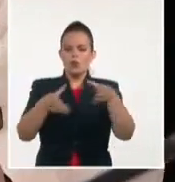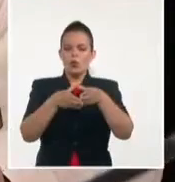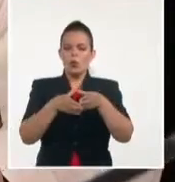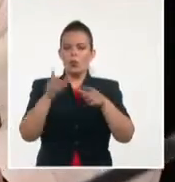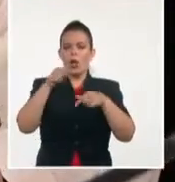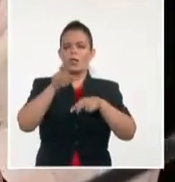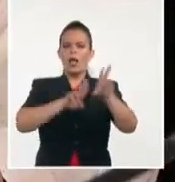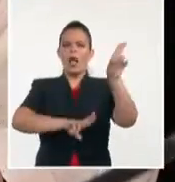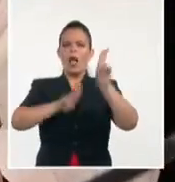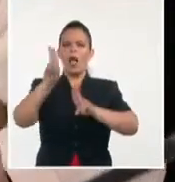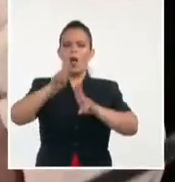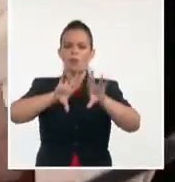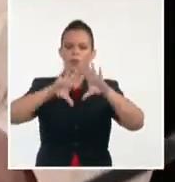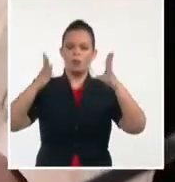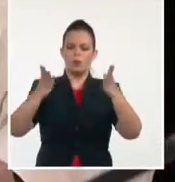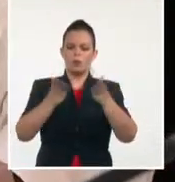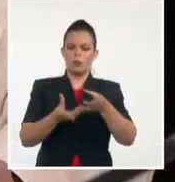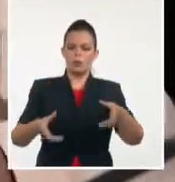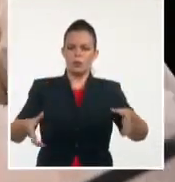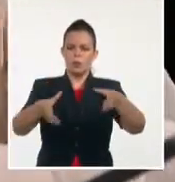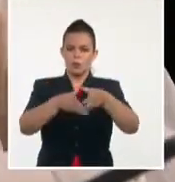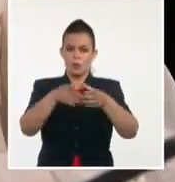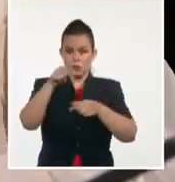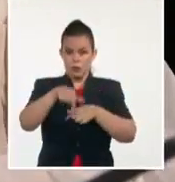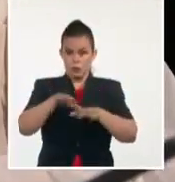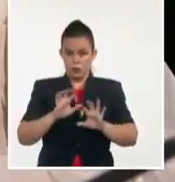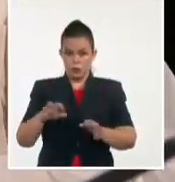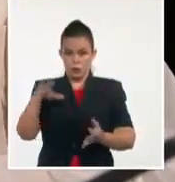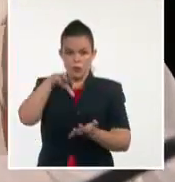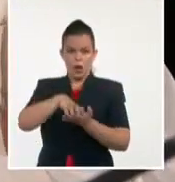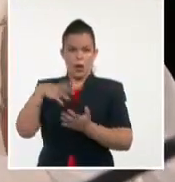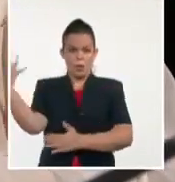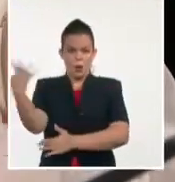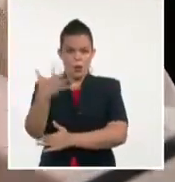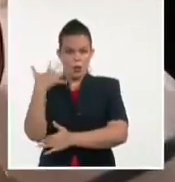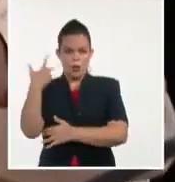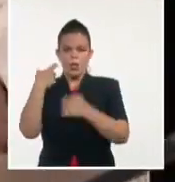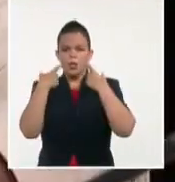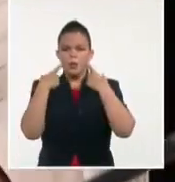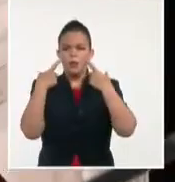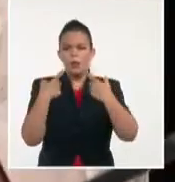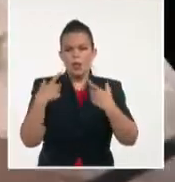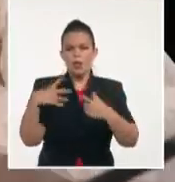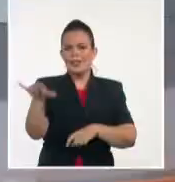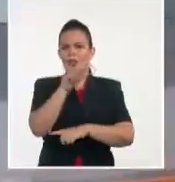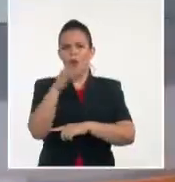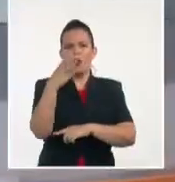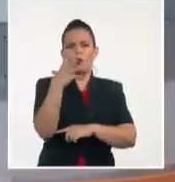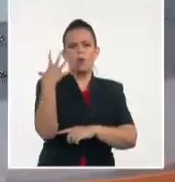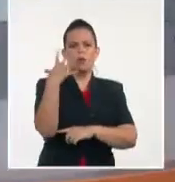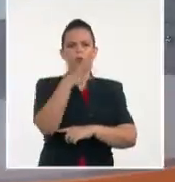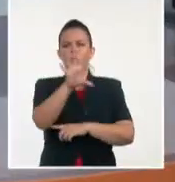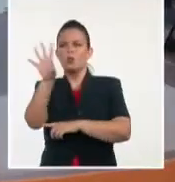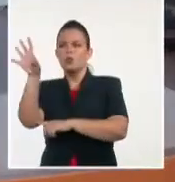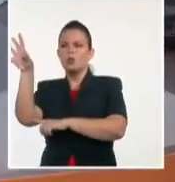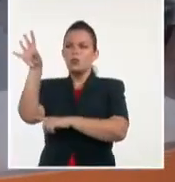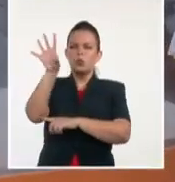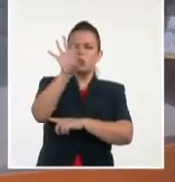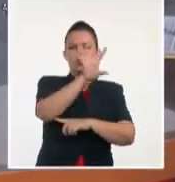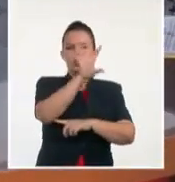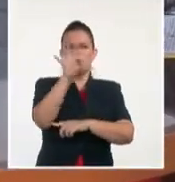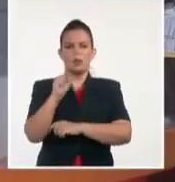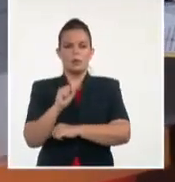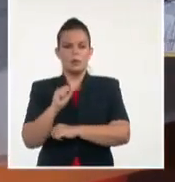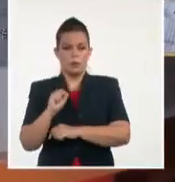observación de una estación meteorológica, que es tan importante como la imagen del satélite o uno de los modelos como tal. Y por lo